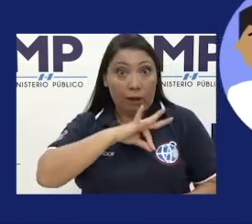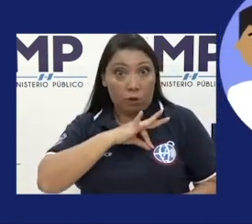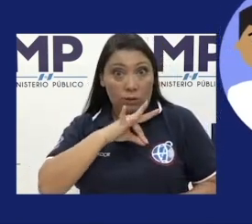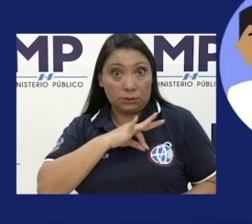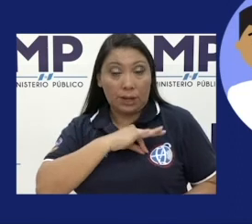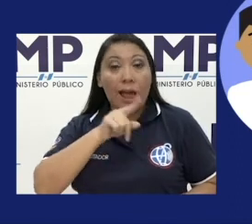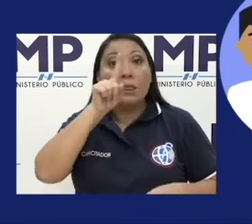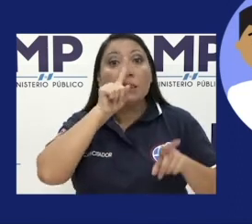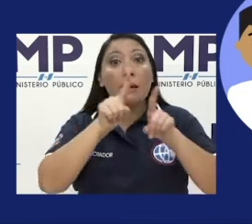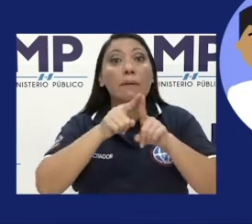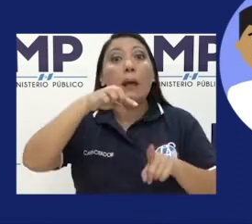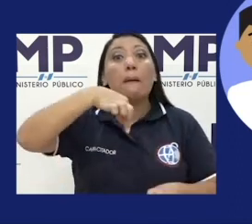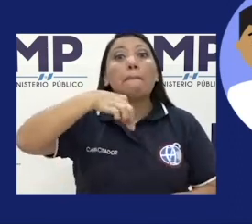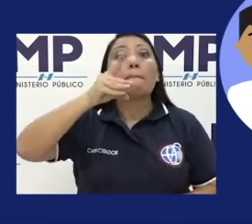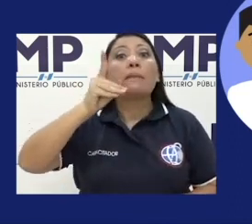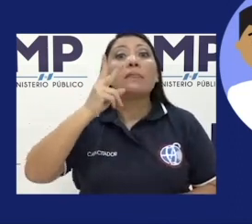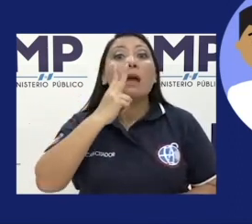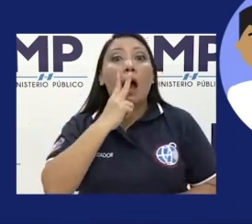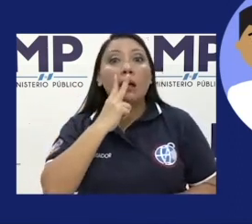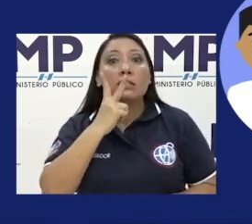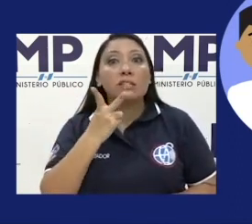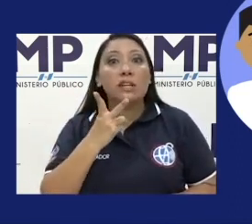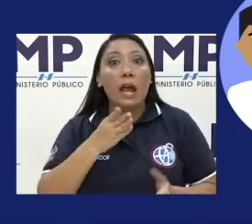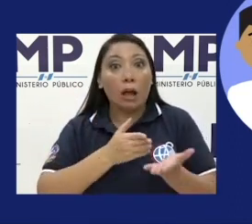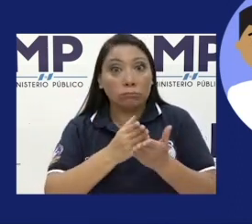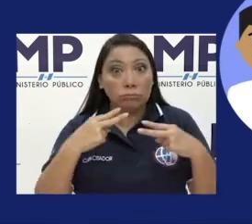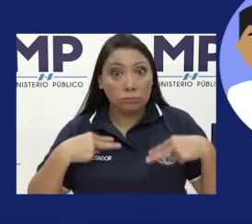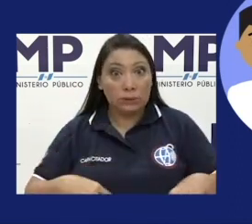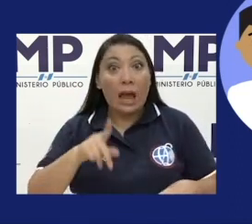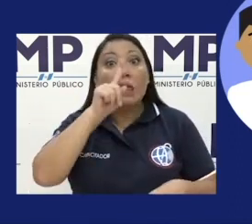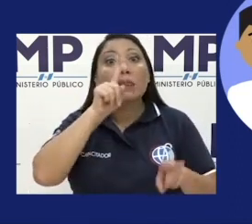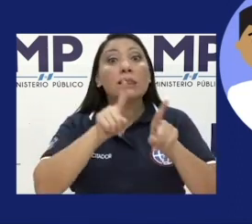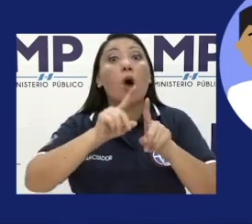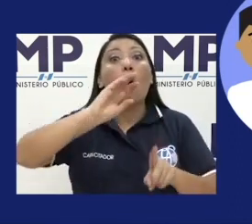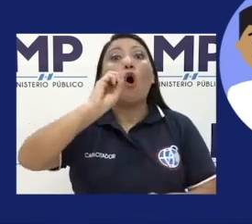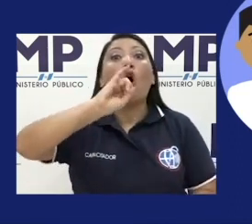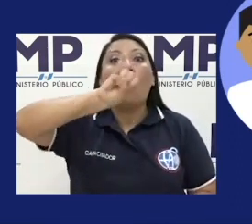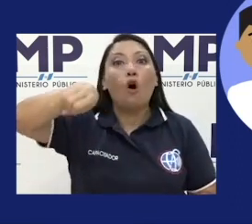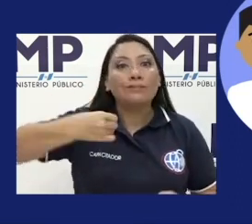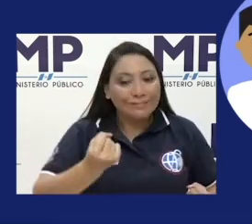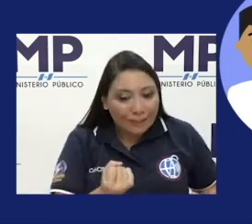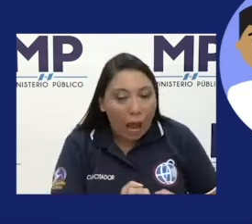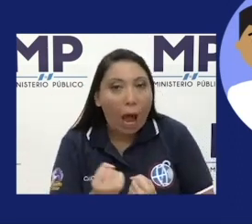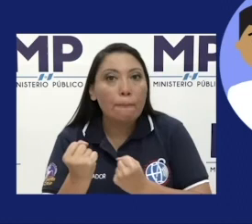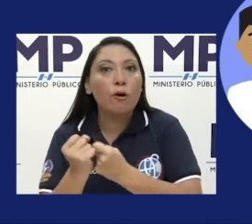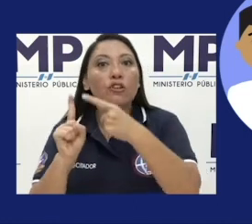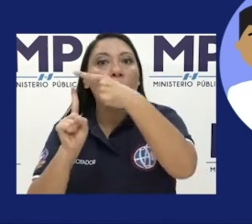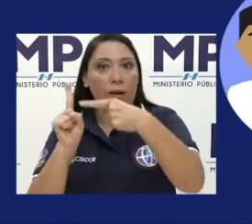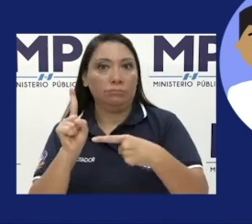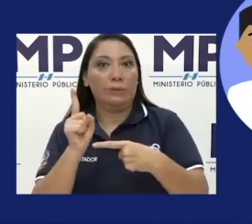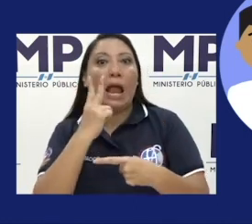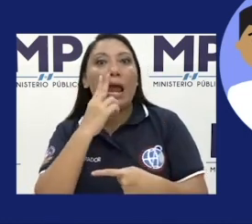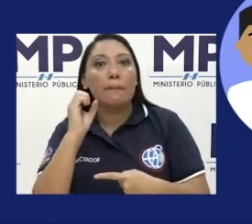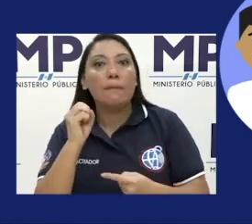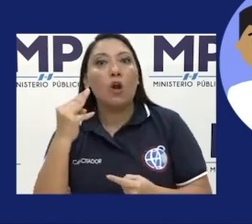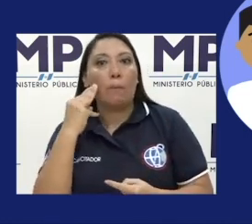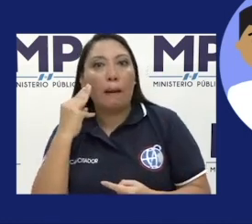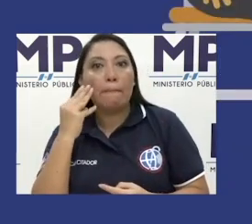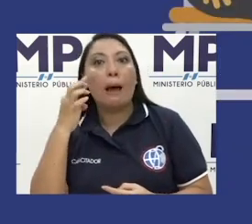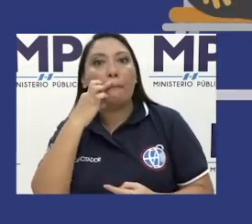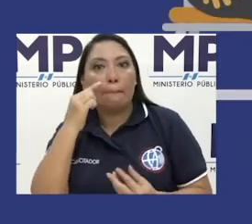Bienestar Social, Procuraduría General de la Nación y el organismo judicial apoyaron a Fernando y a su